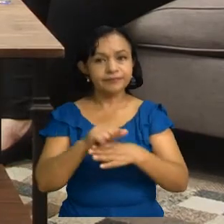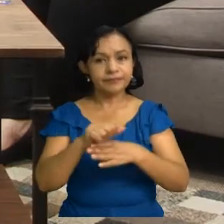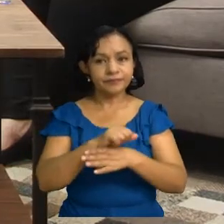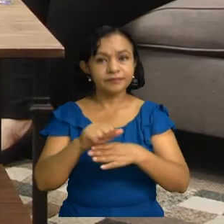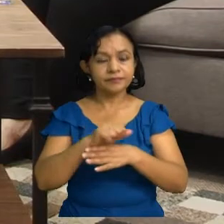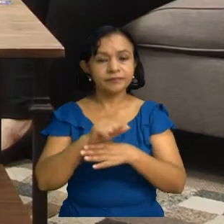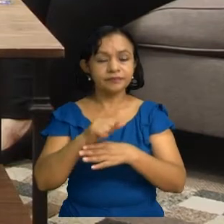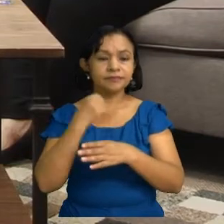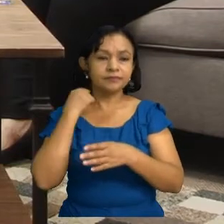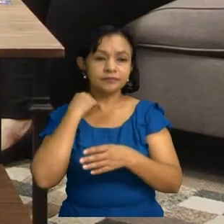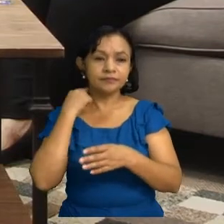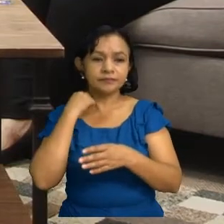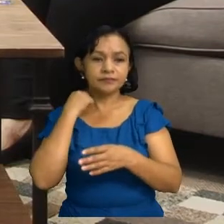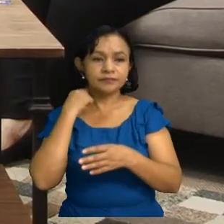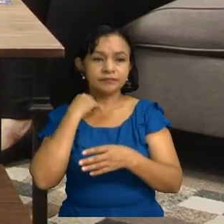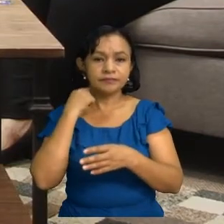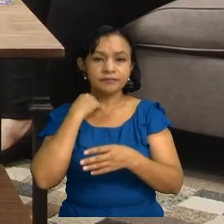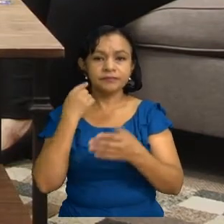semanal